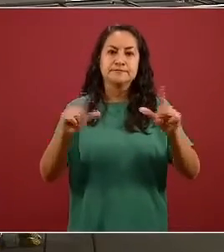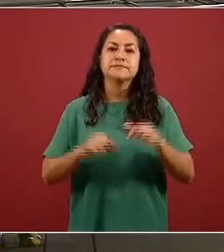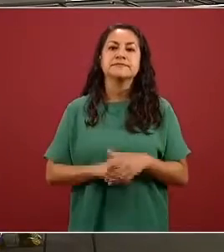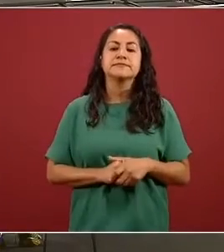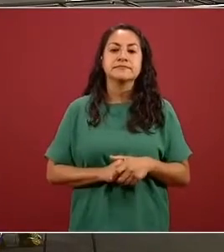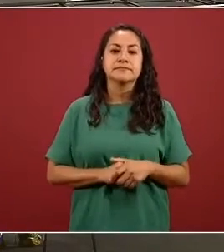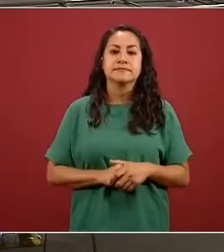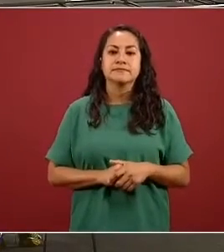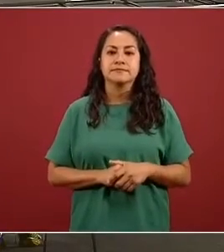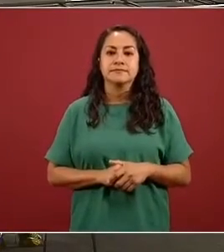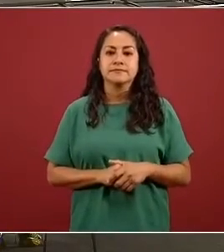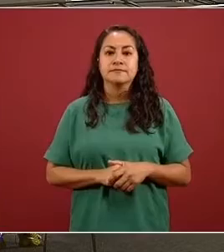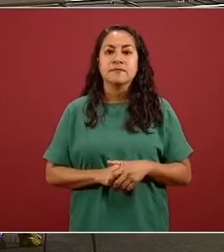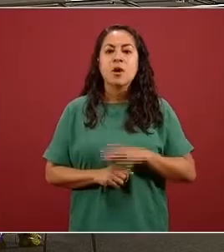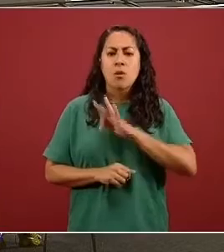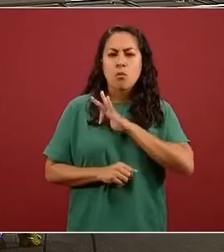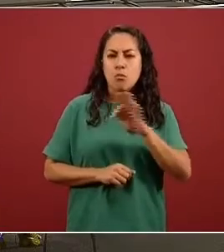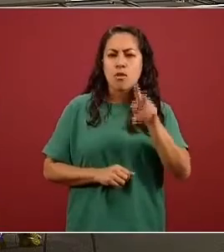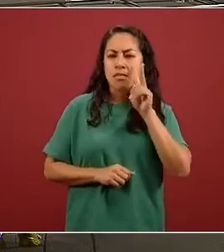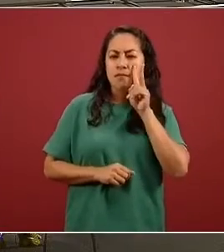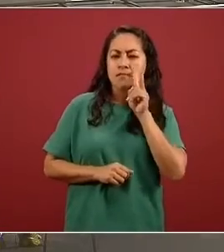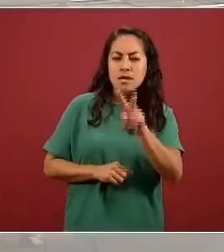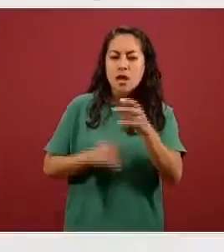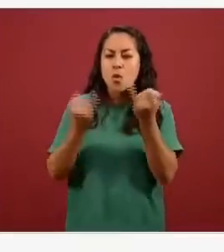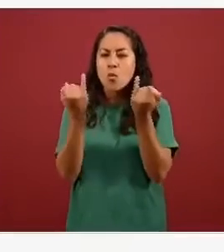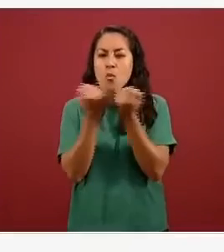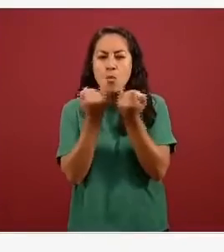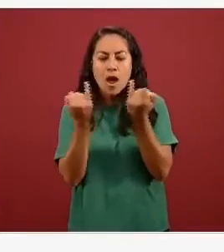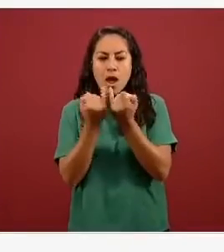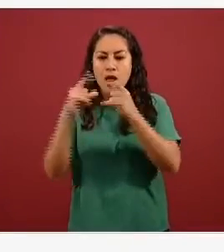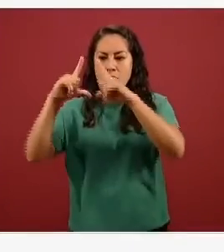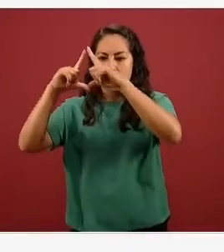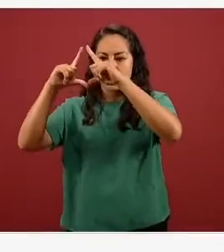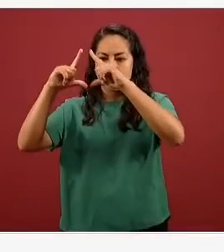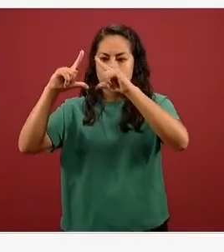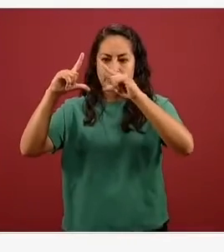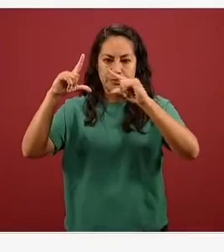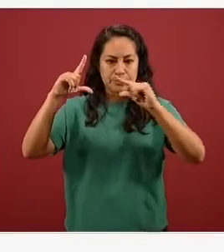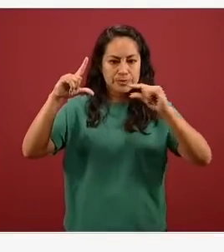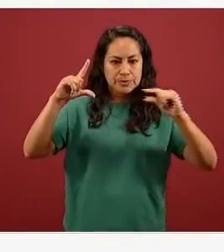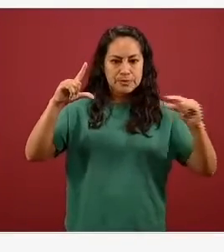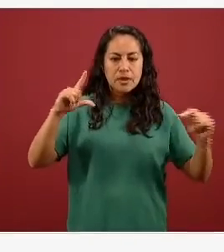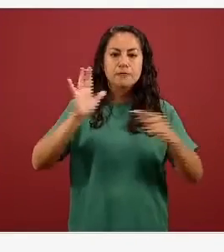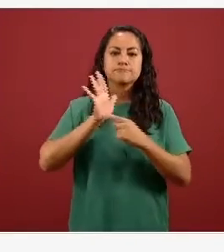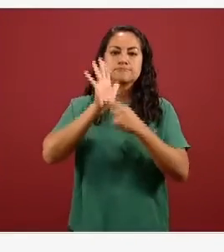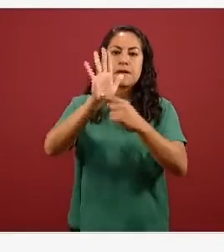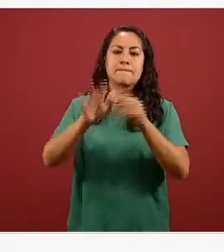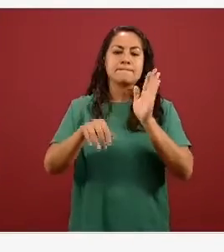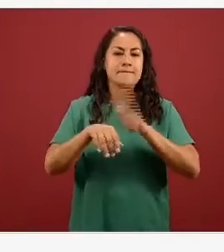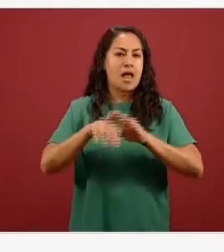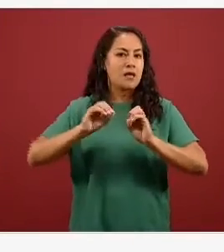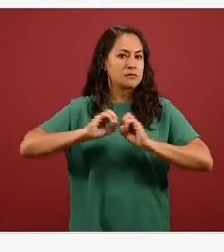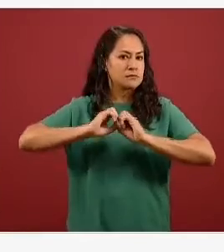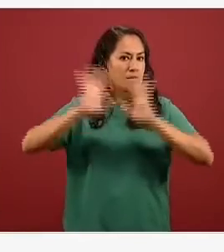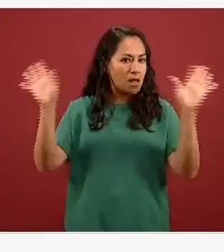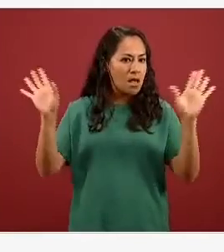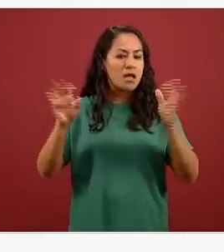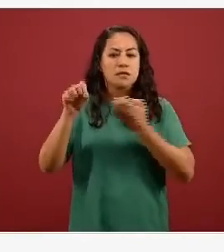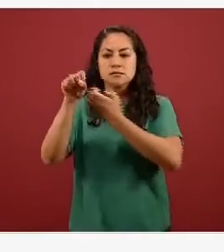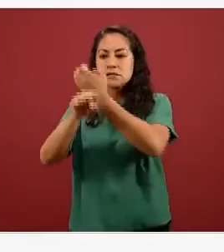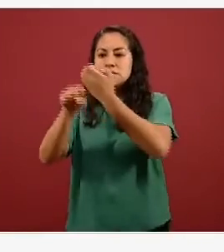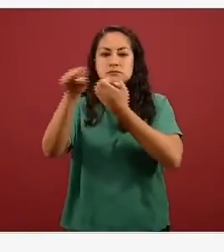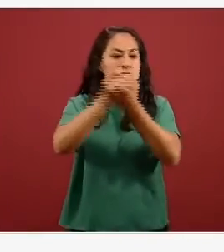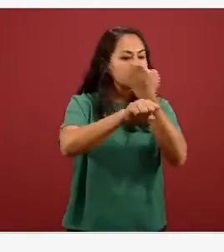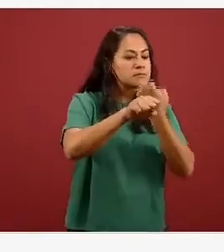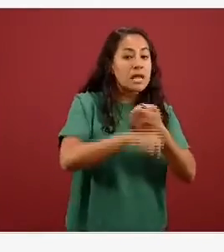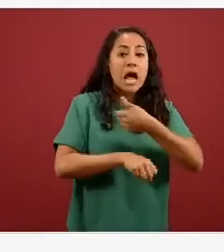la distribución de estos casos, igual que lo anterior, para que los podamos evidenciar en forma descendente entidad por entidad, pero